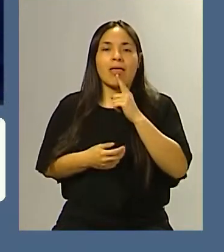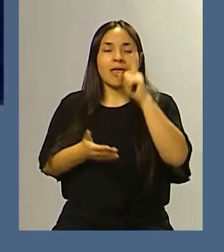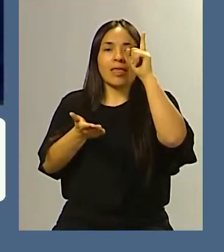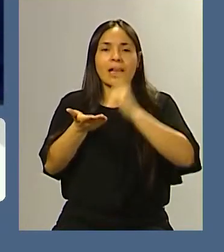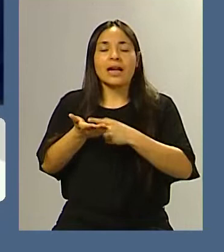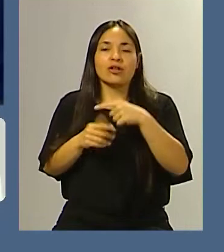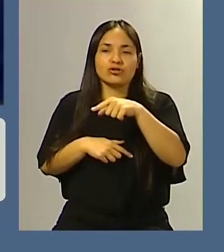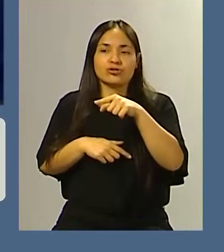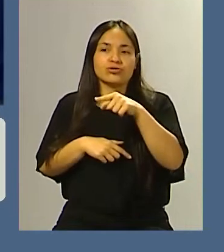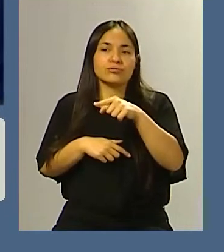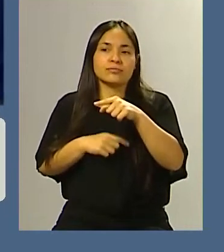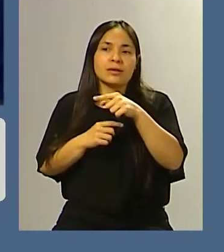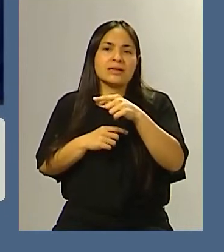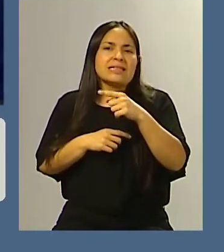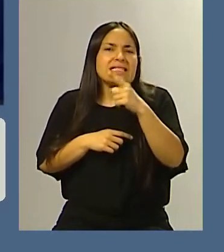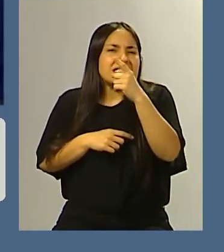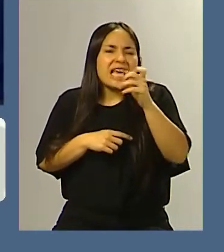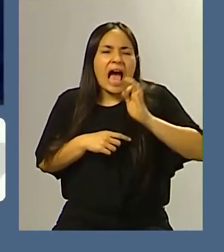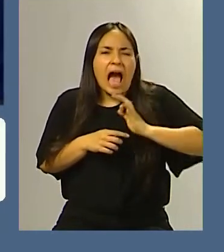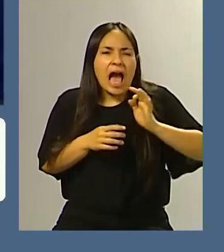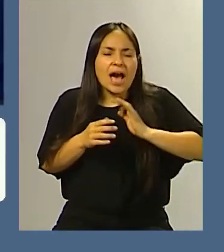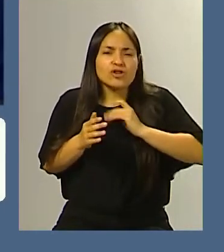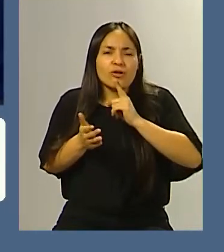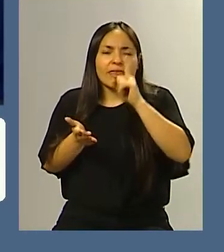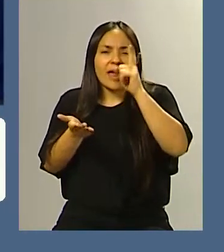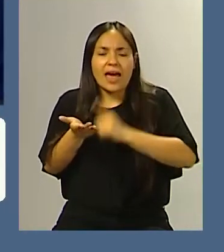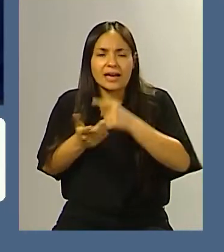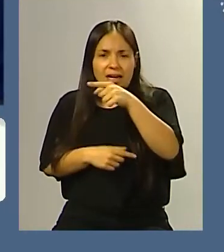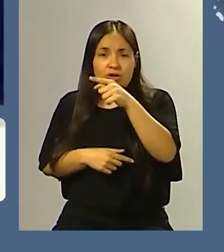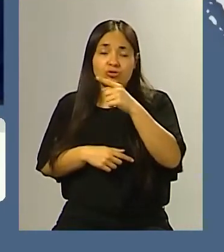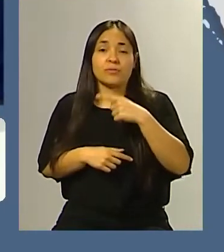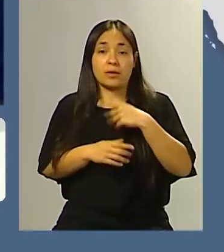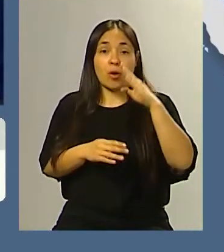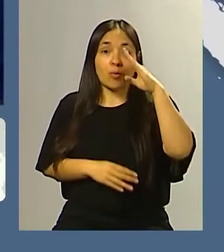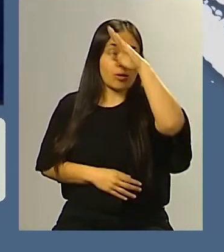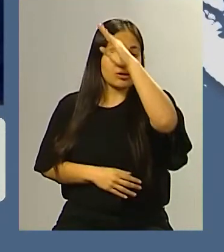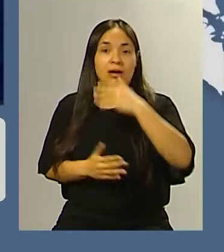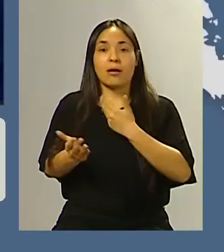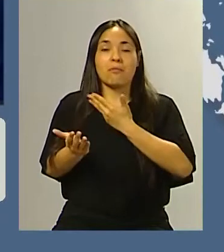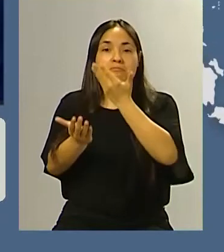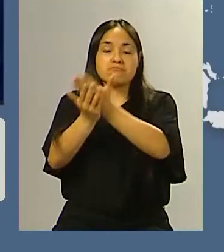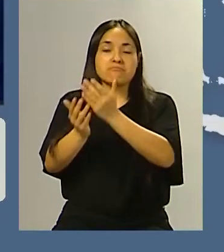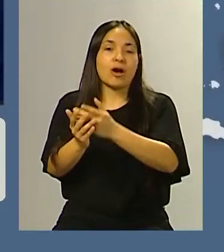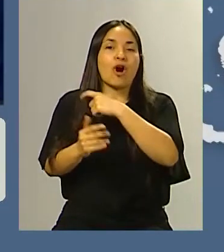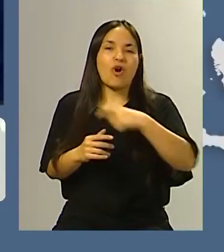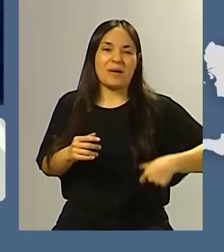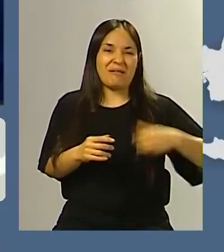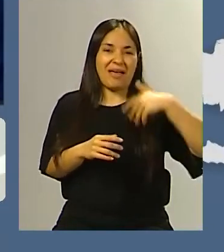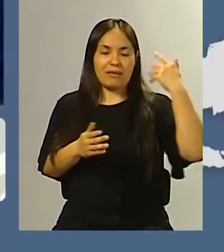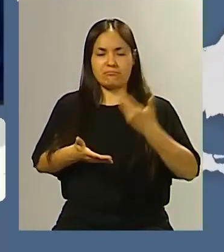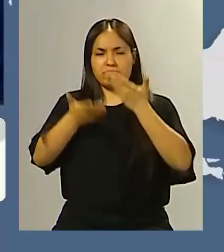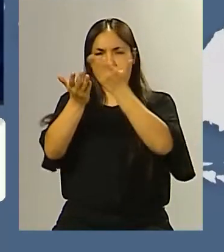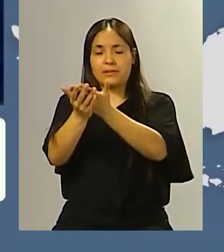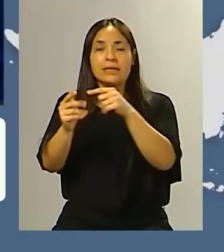sigilo de más de 100 años que Bolsonaro puso sobre una serie de acciones de su gobierno. O sea, la falta